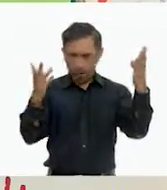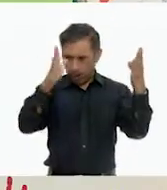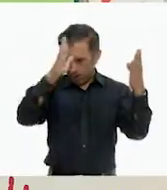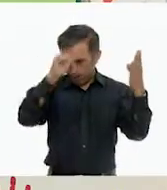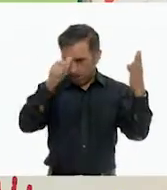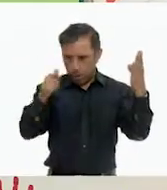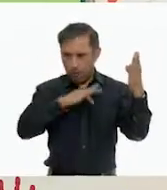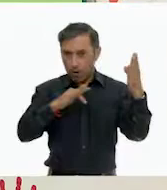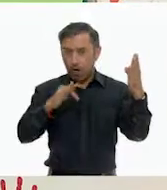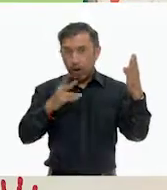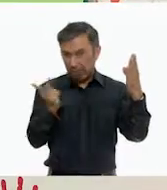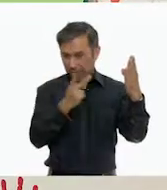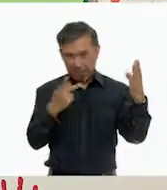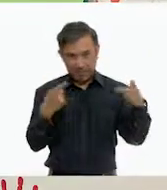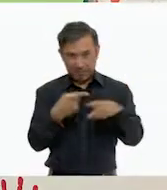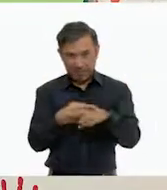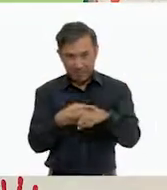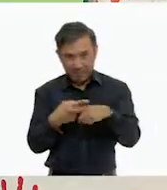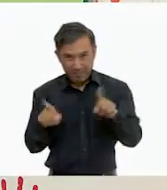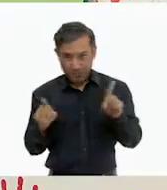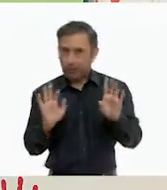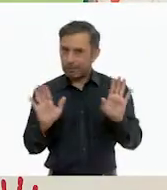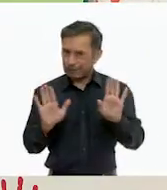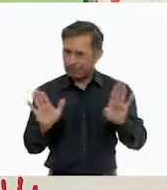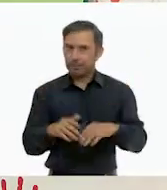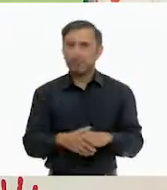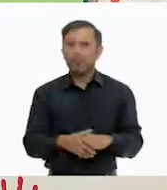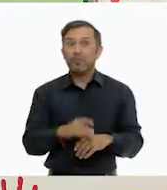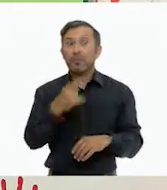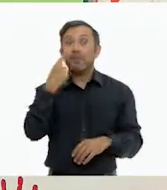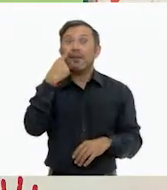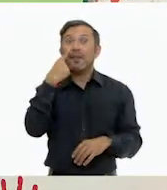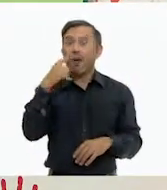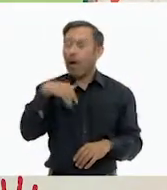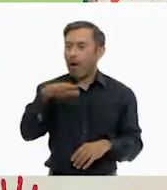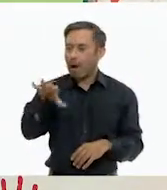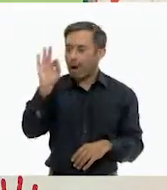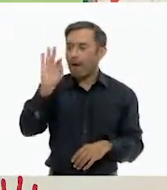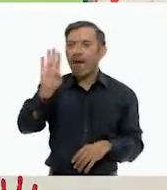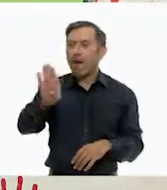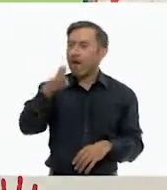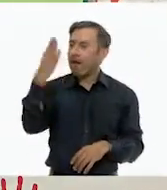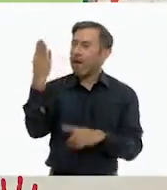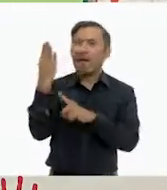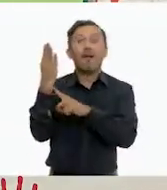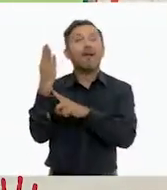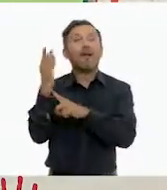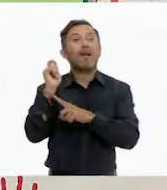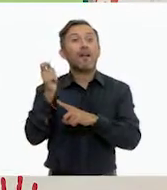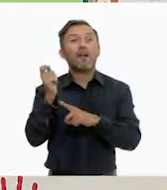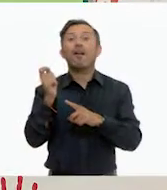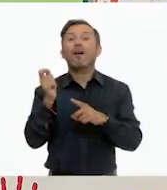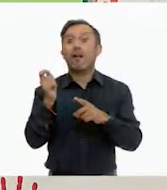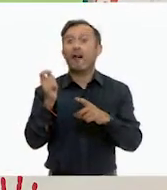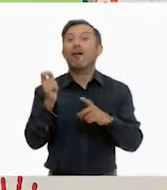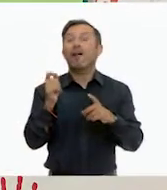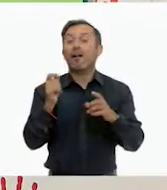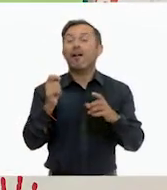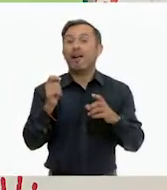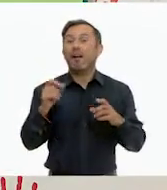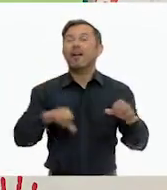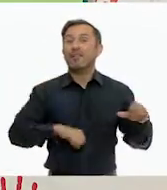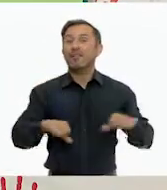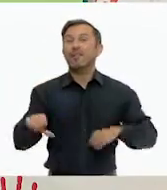tienen congruencia. Mira, ¿qué acabo de encontrar? Esta es actividad física.